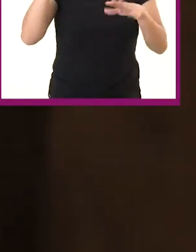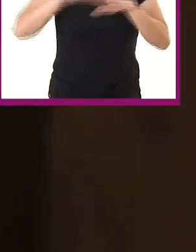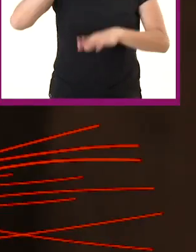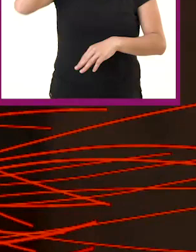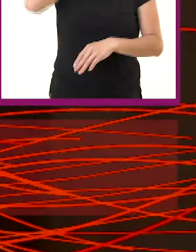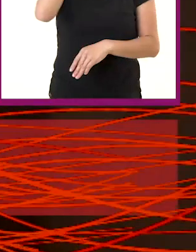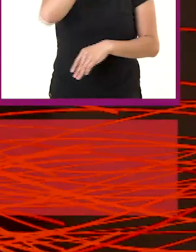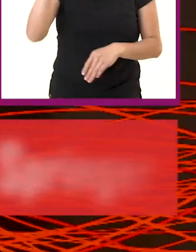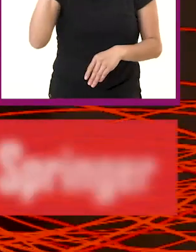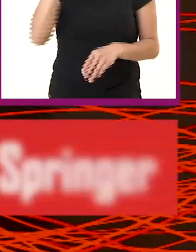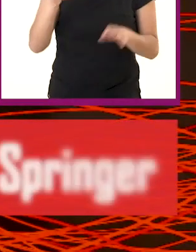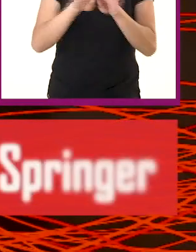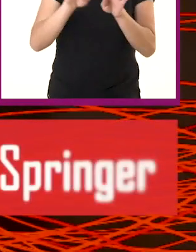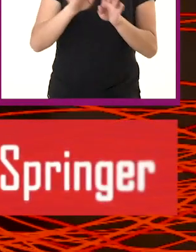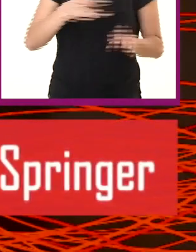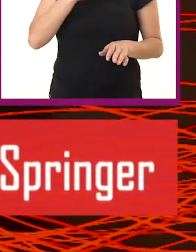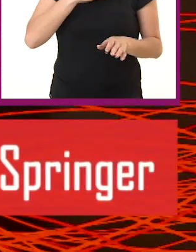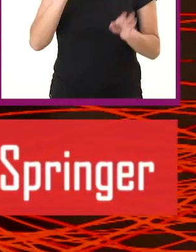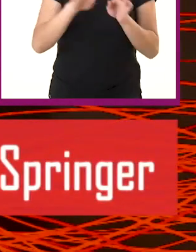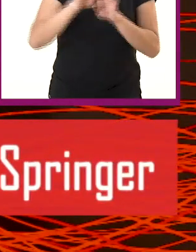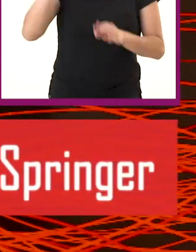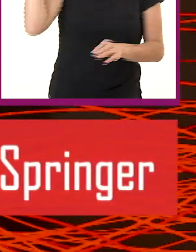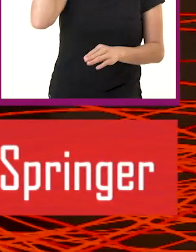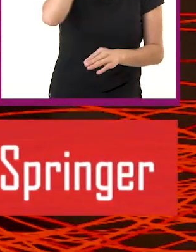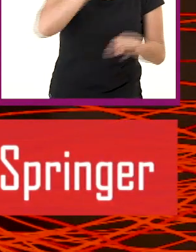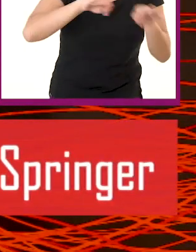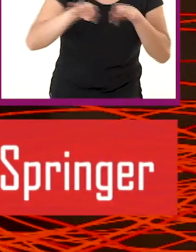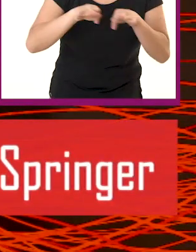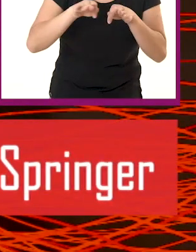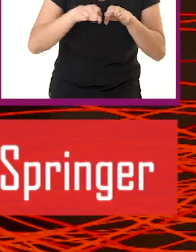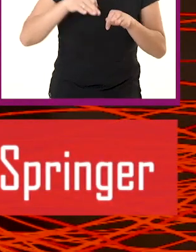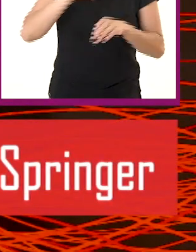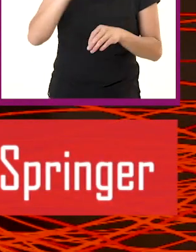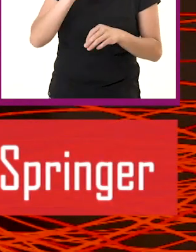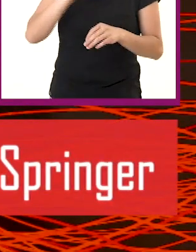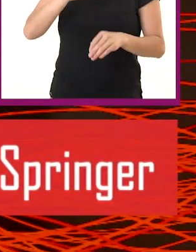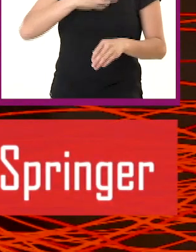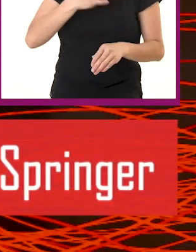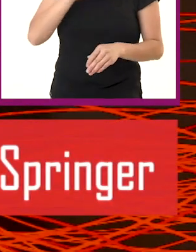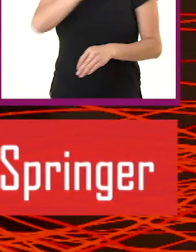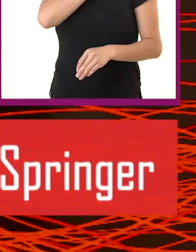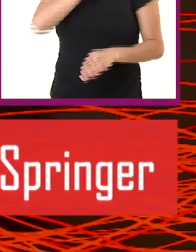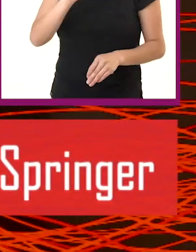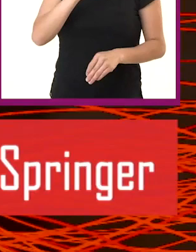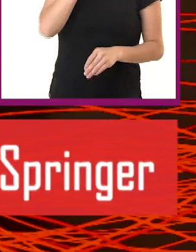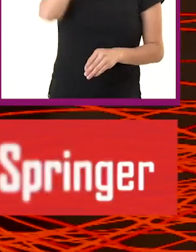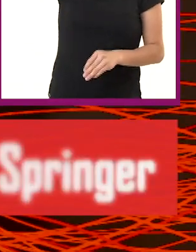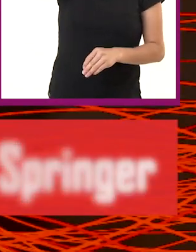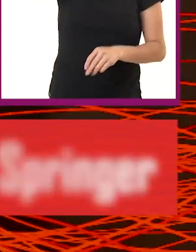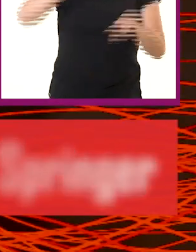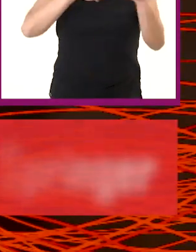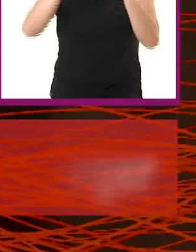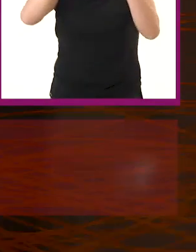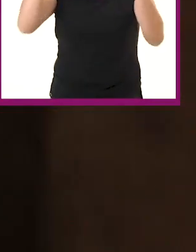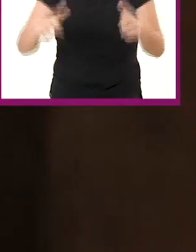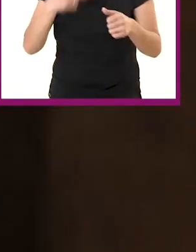las limitaciones, en lugar de convertirse en una traba, se convierten en un reto y al superar esos retos surge una